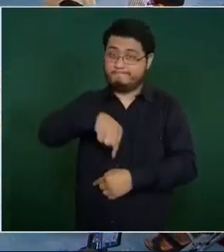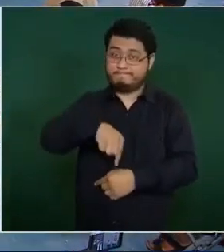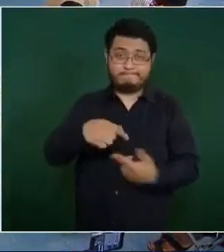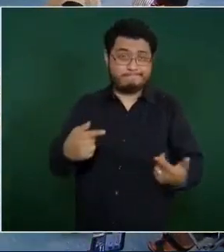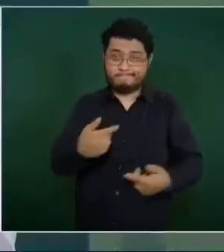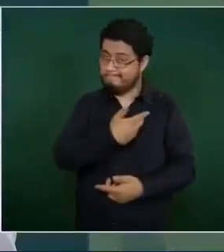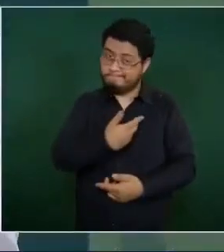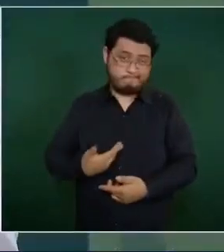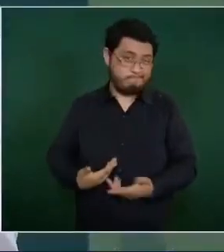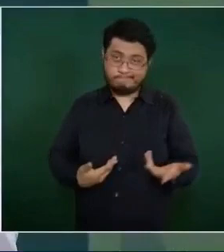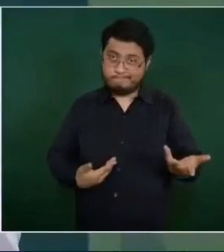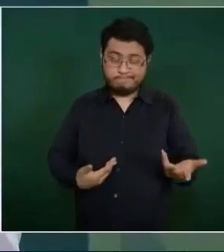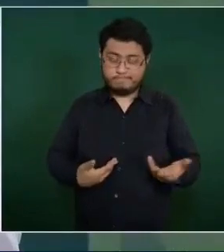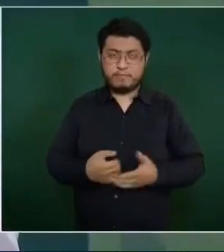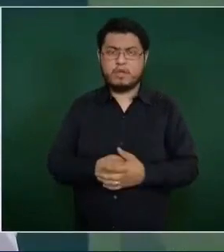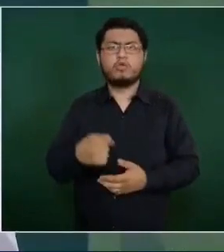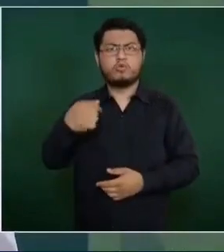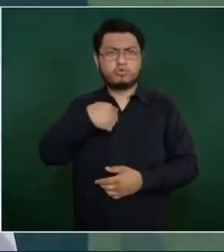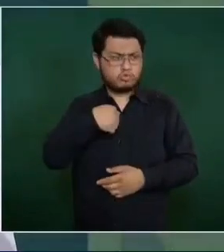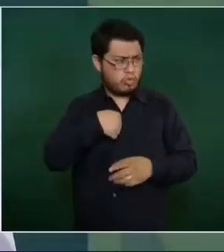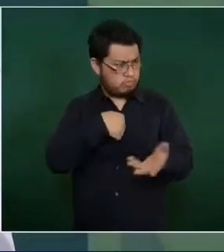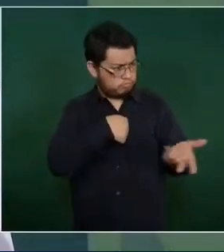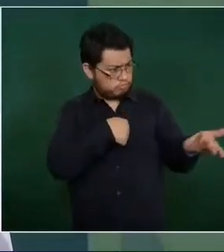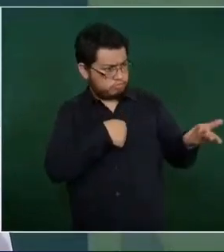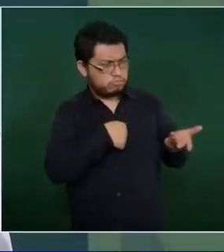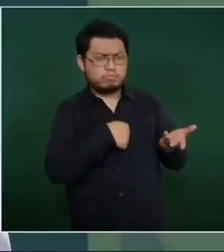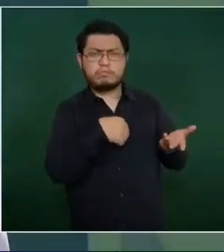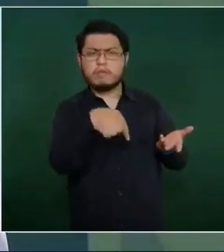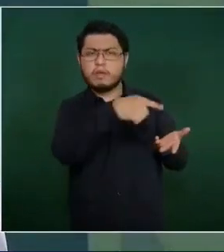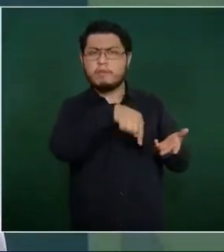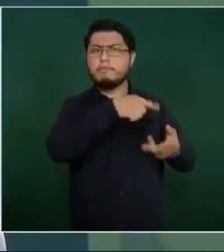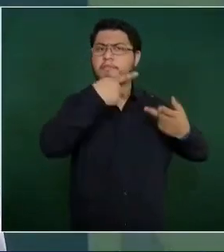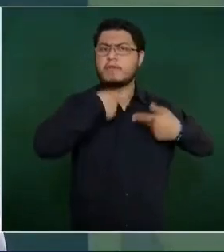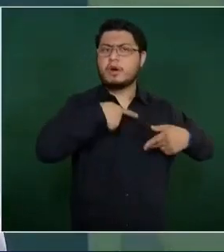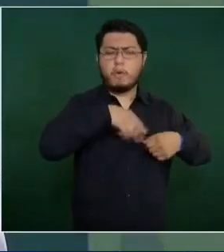Yo estoy aquí por el pueblo.